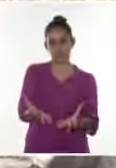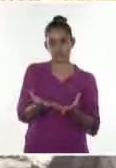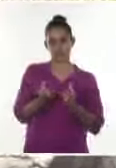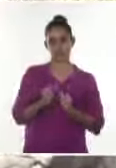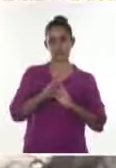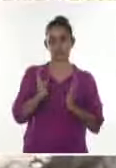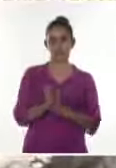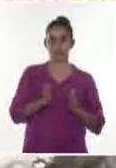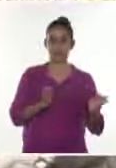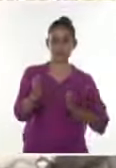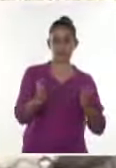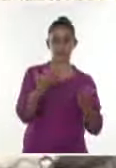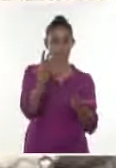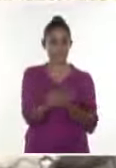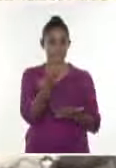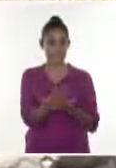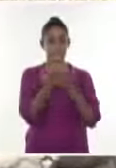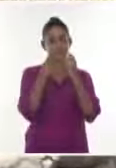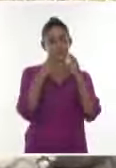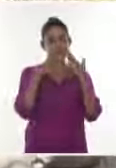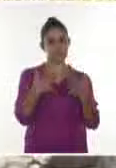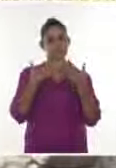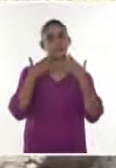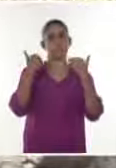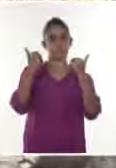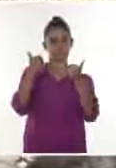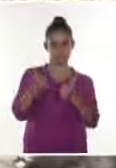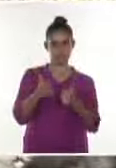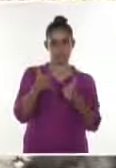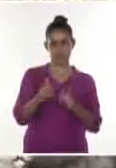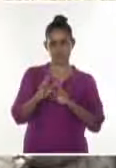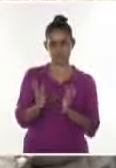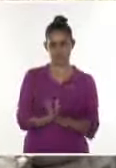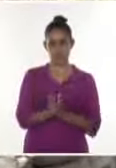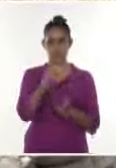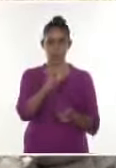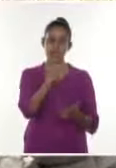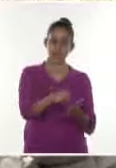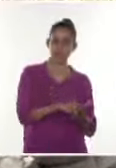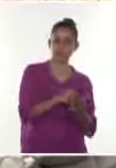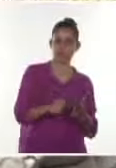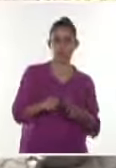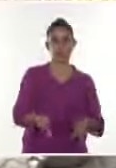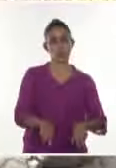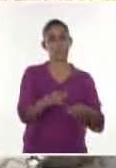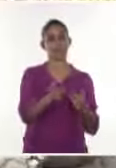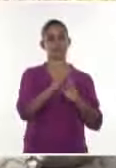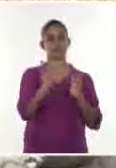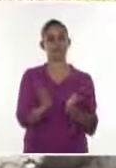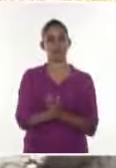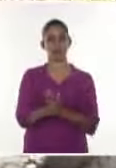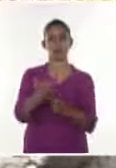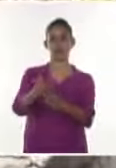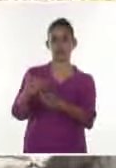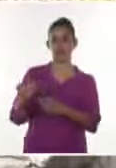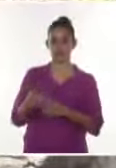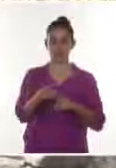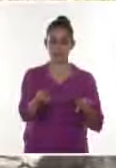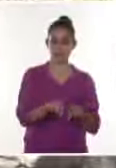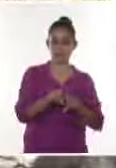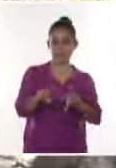es una cooperativa con un área deficiente de caña, donde ellos se tienen que trazar acciones en función de mejorar este indicador. Los cultivos varios ha sido una de